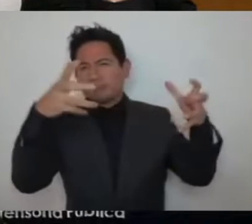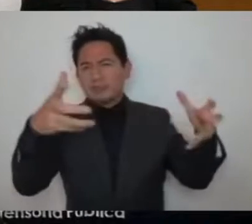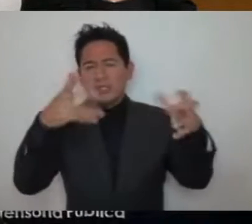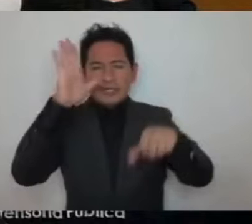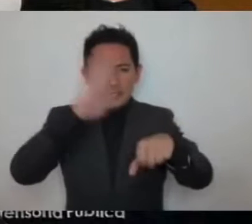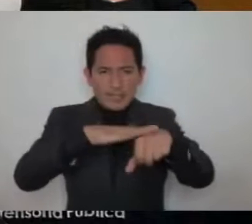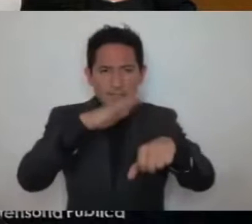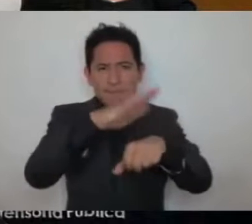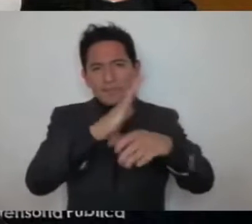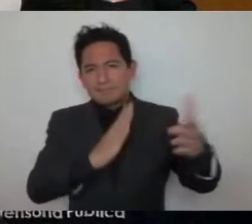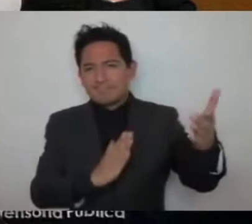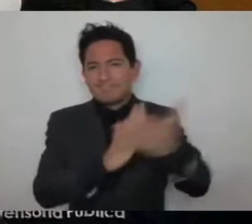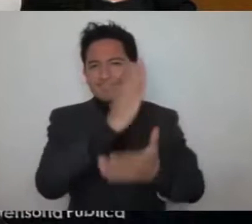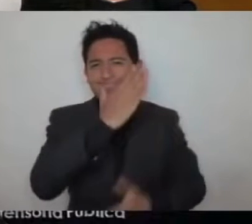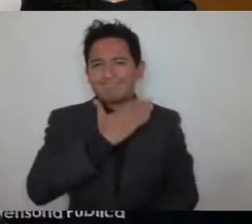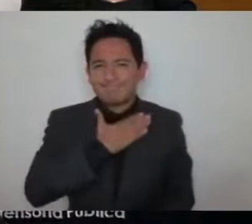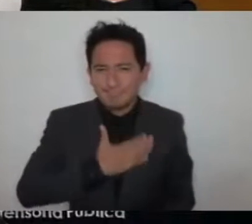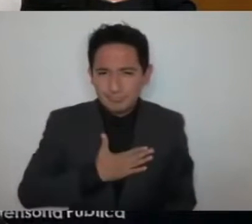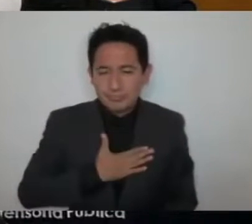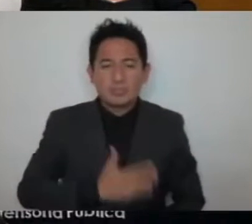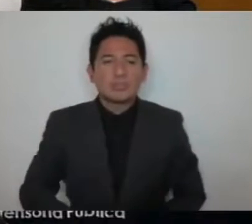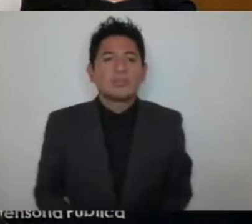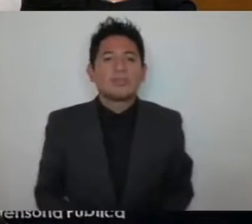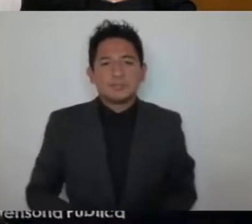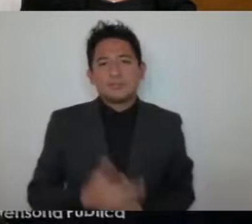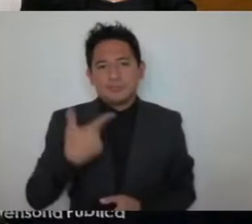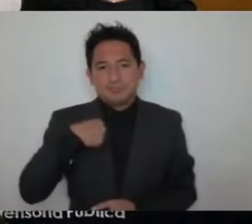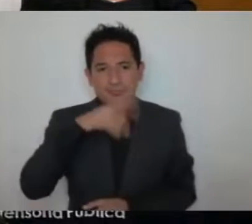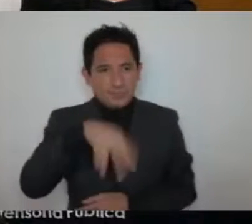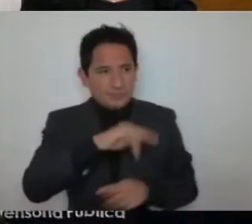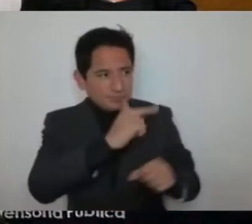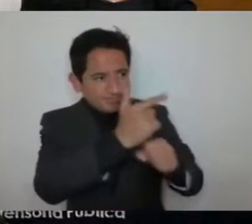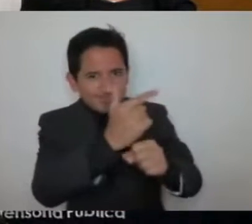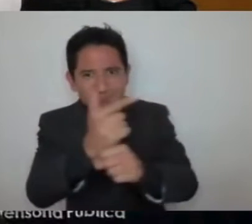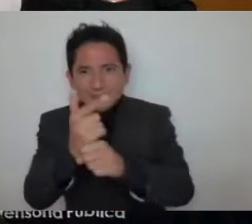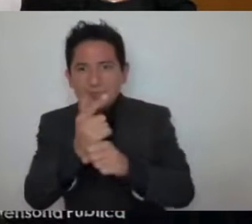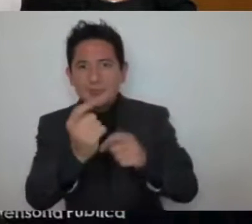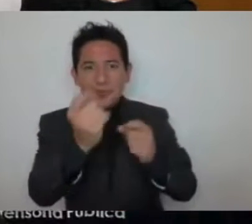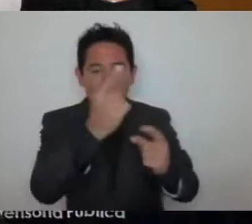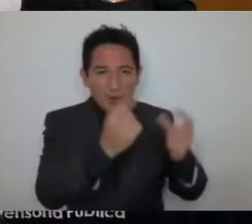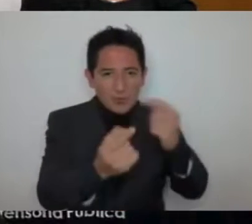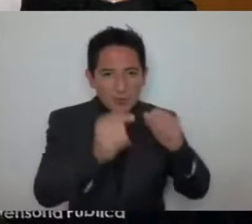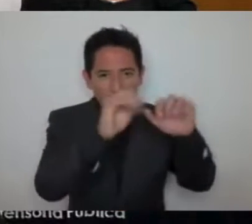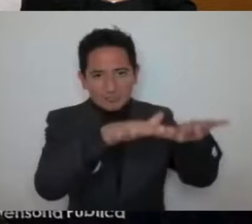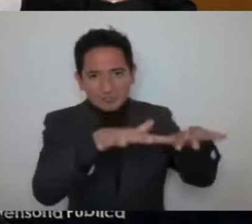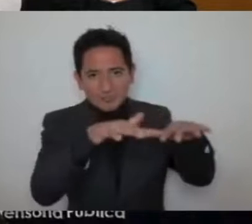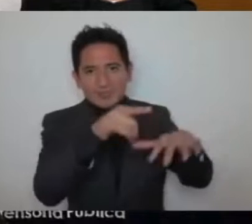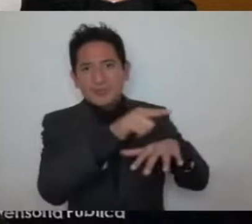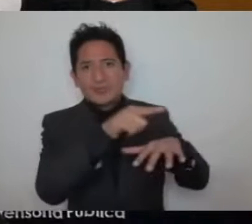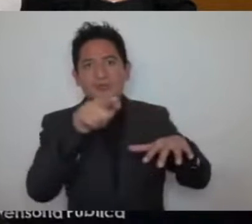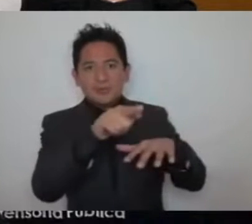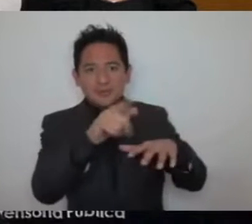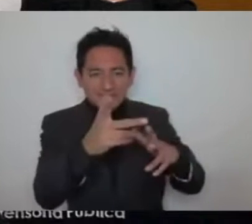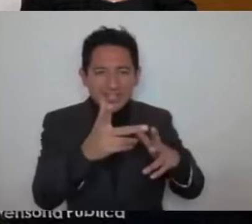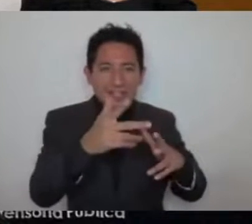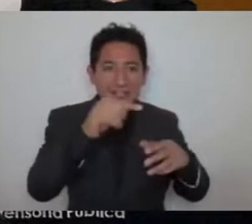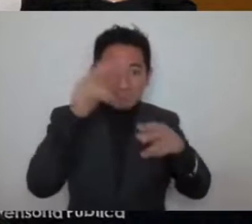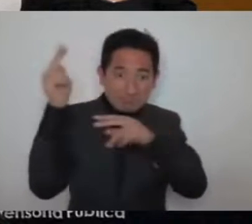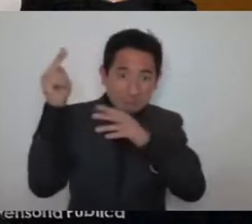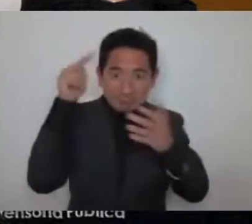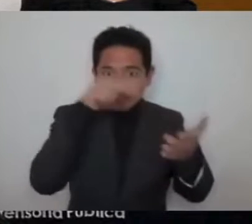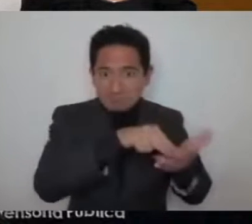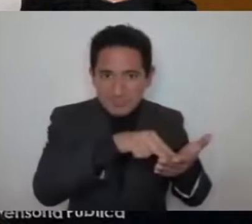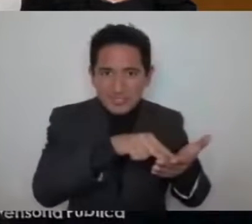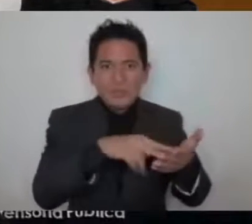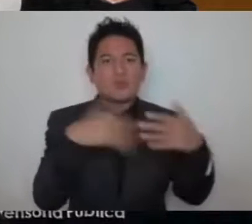veo algunas personas de esa dirección y me da mucho gusto y se identificó Cuáles eran los temas más